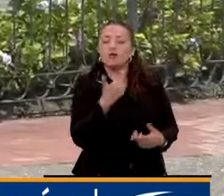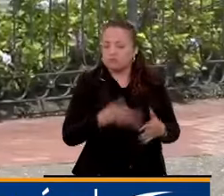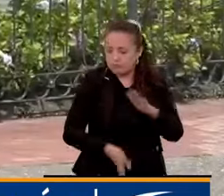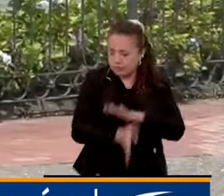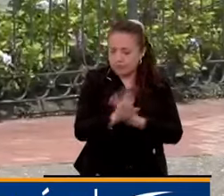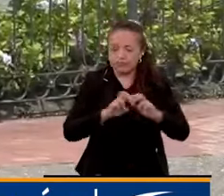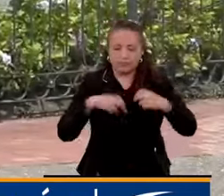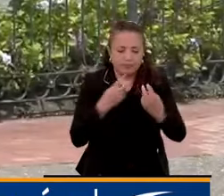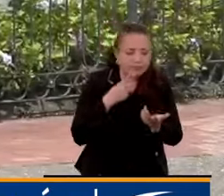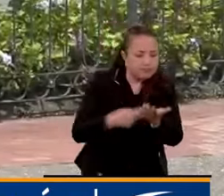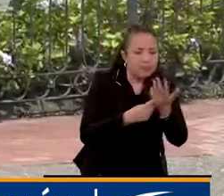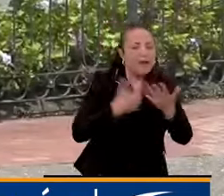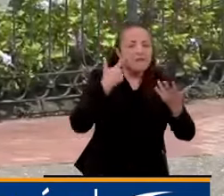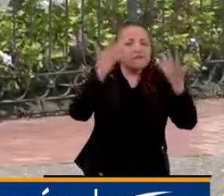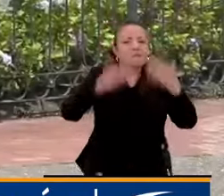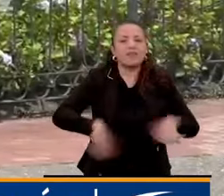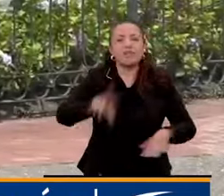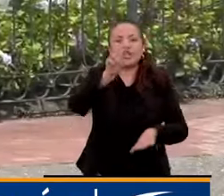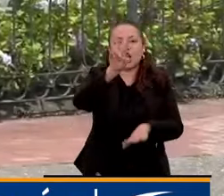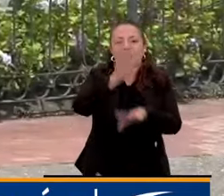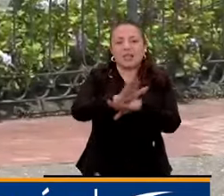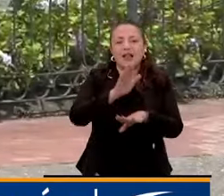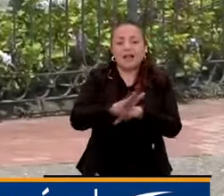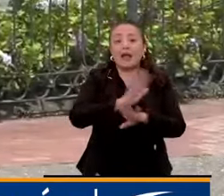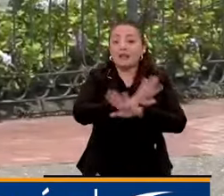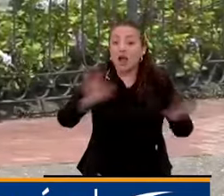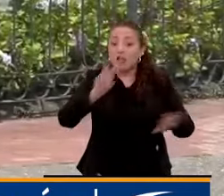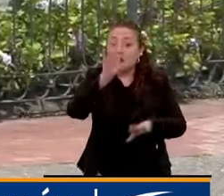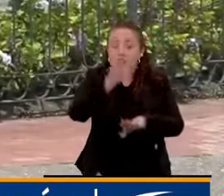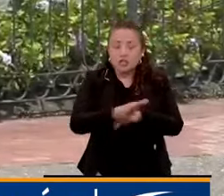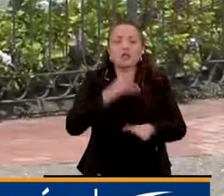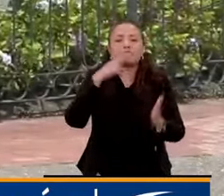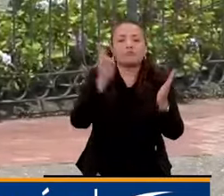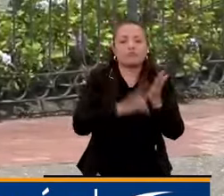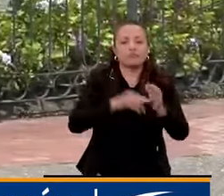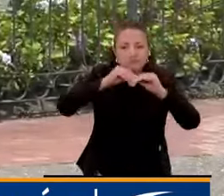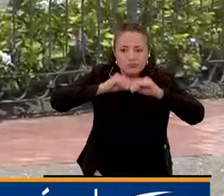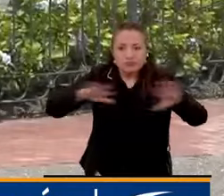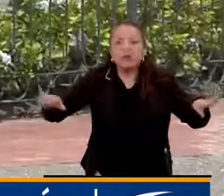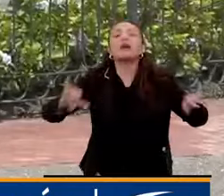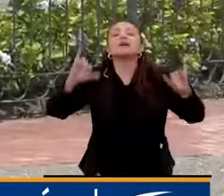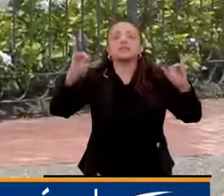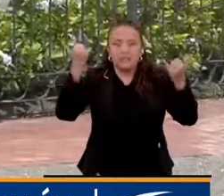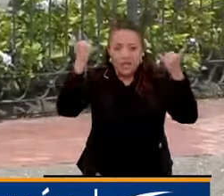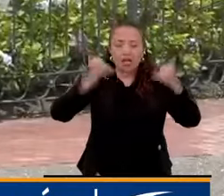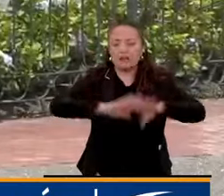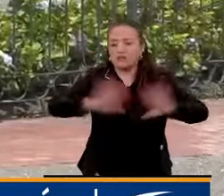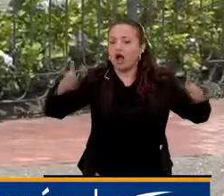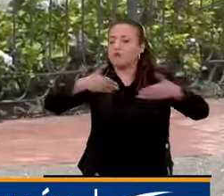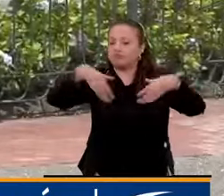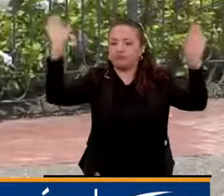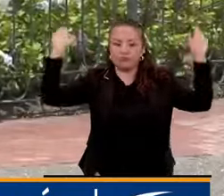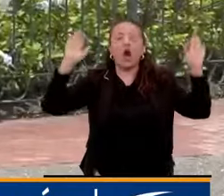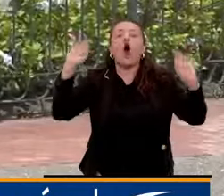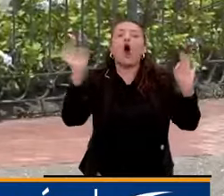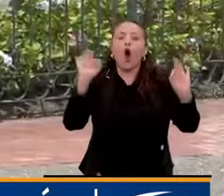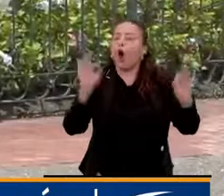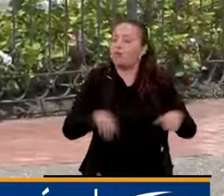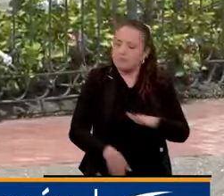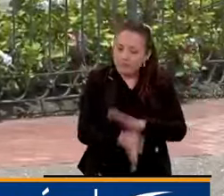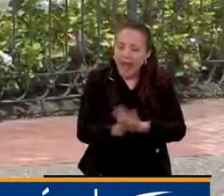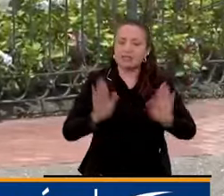esperan terminarlas a las 2 de la tarde para enviar un comunicado oficial donde se diga si se levanta o no el paro entre la vía